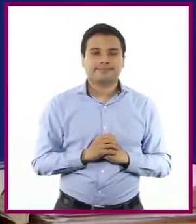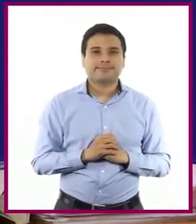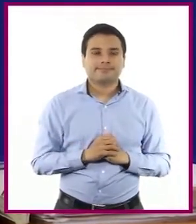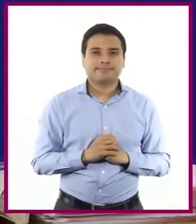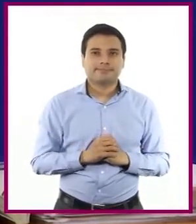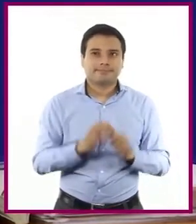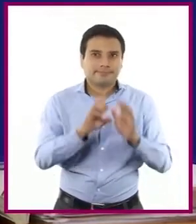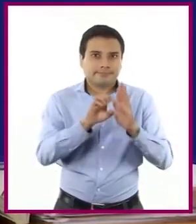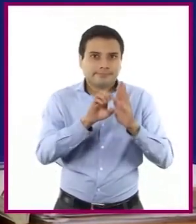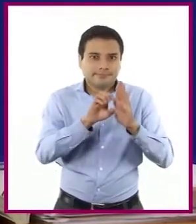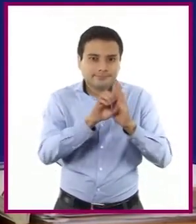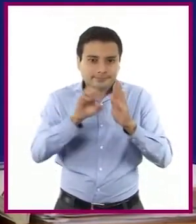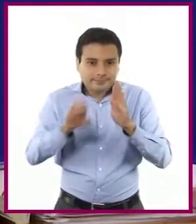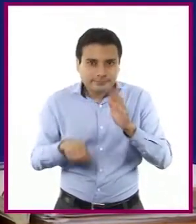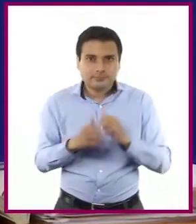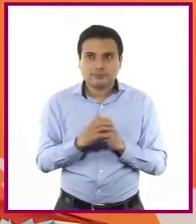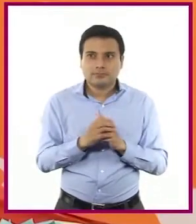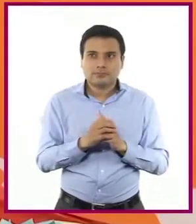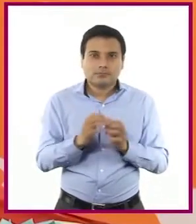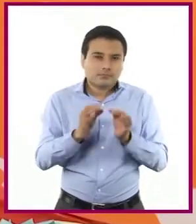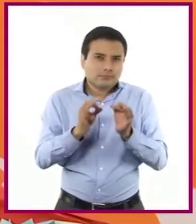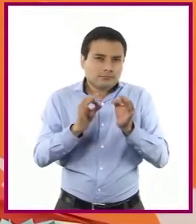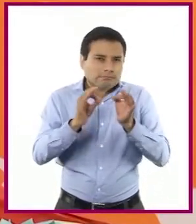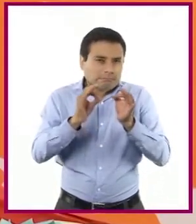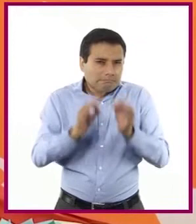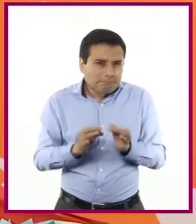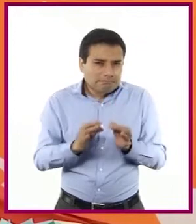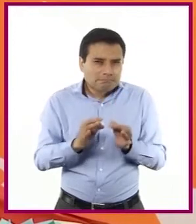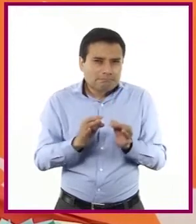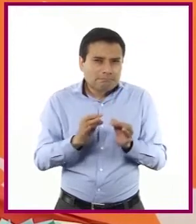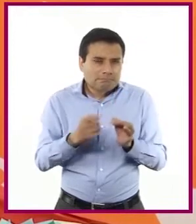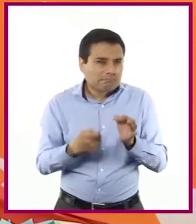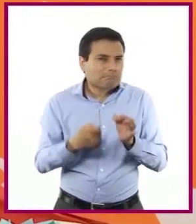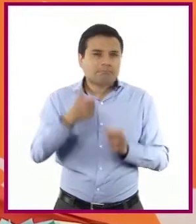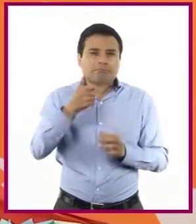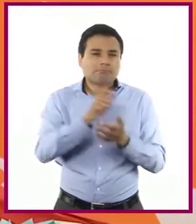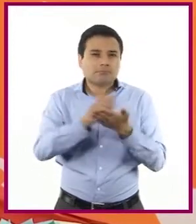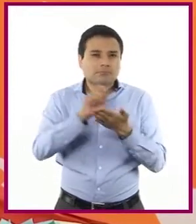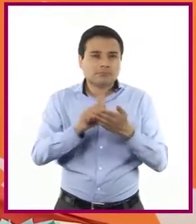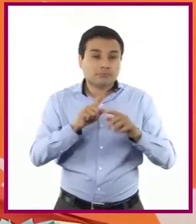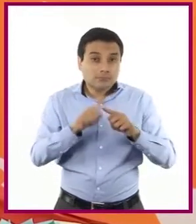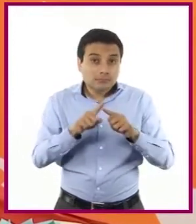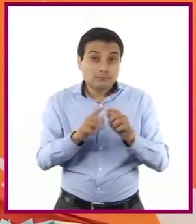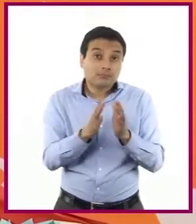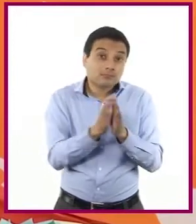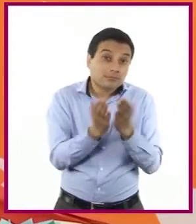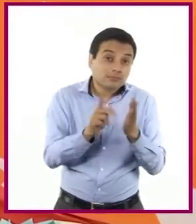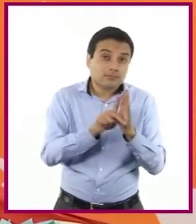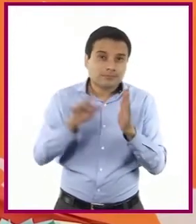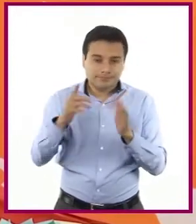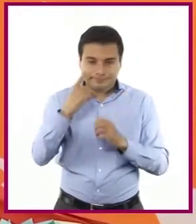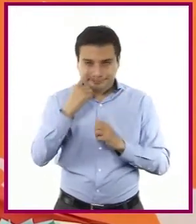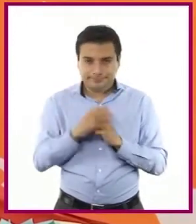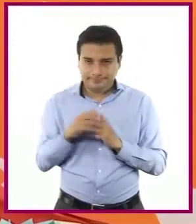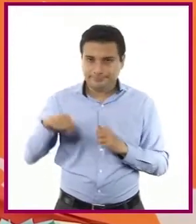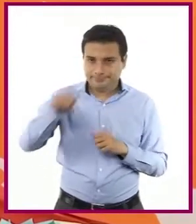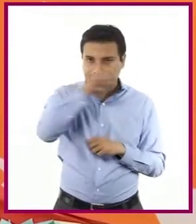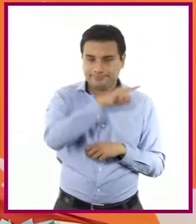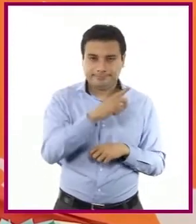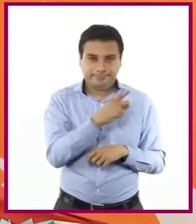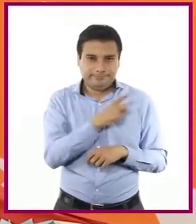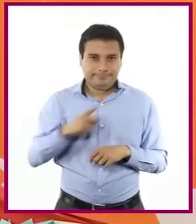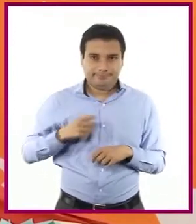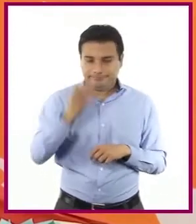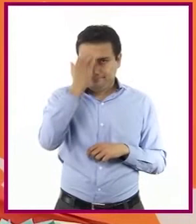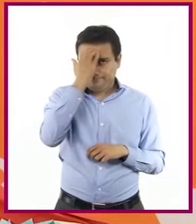de un libro o un periódico, ¿no, profesora? Algo así. Para ser más precisos, tenemos que identificar si la